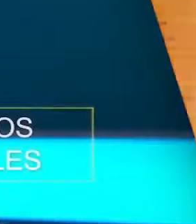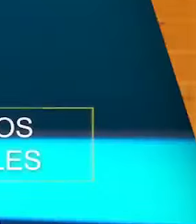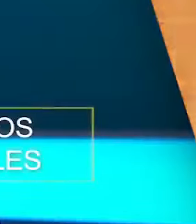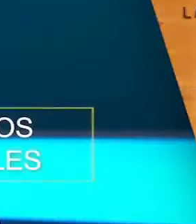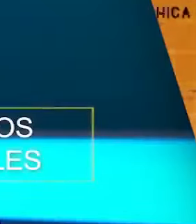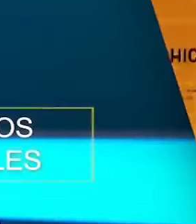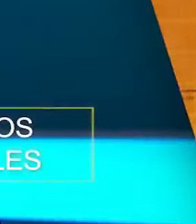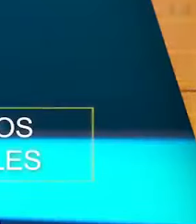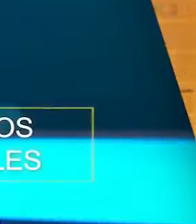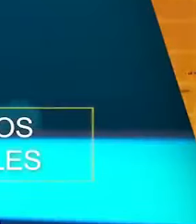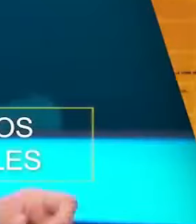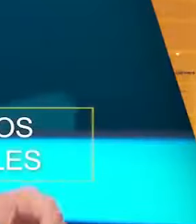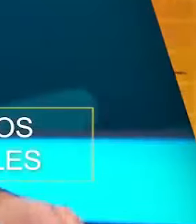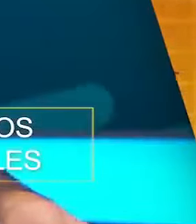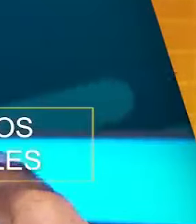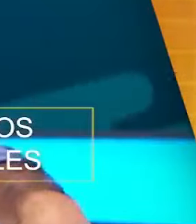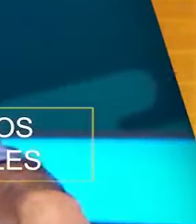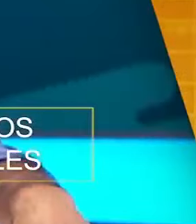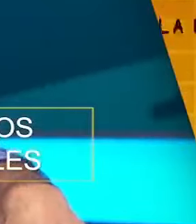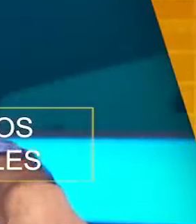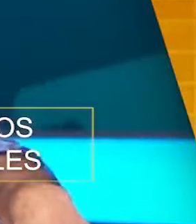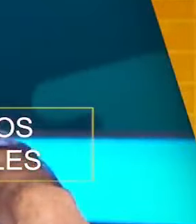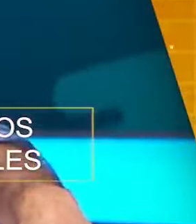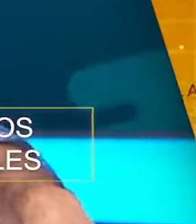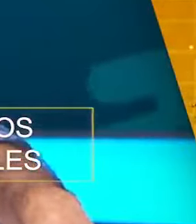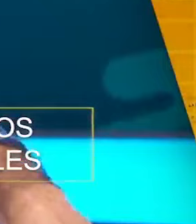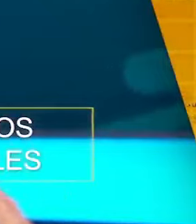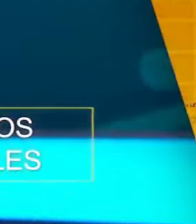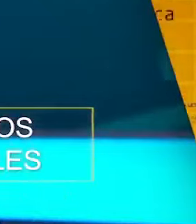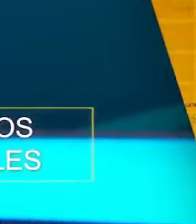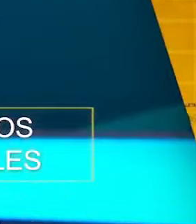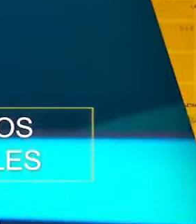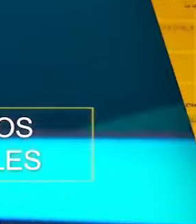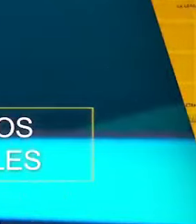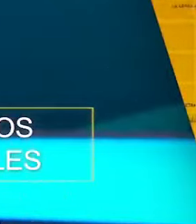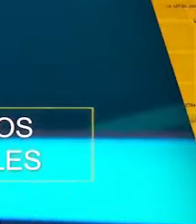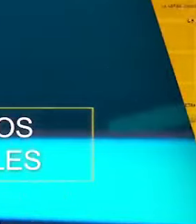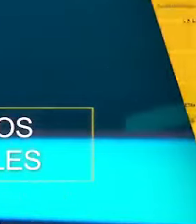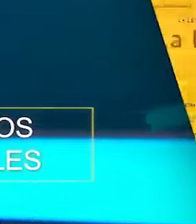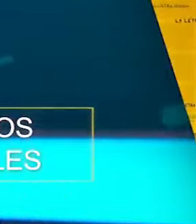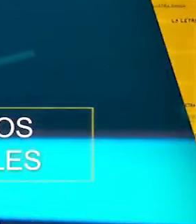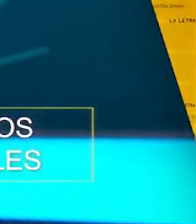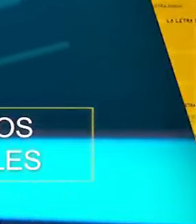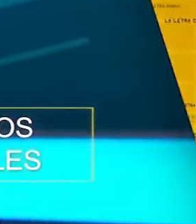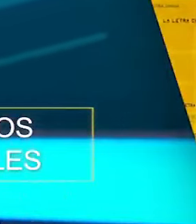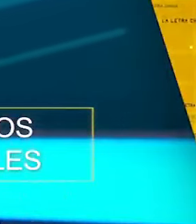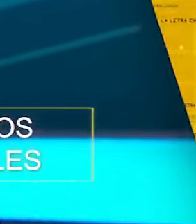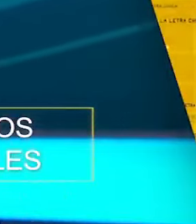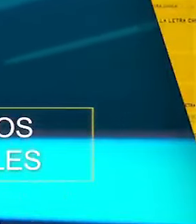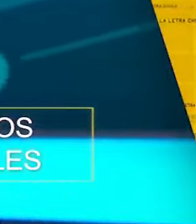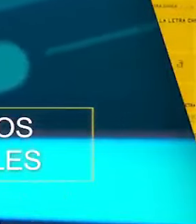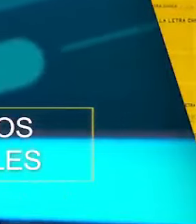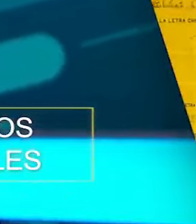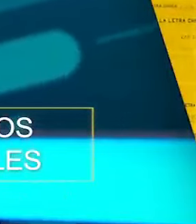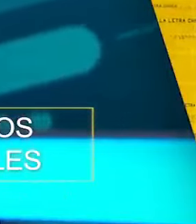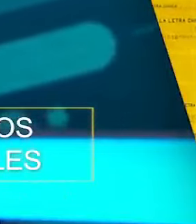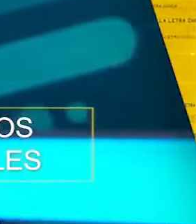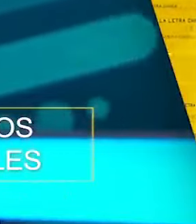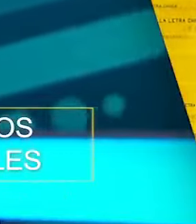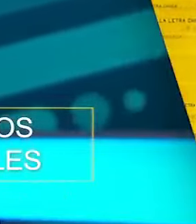el 10 con 1% de los uruguayos unas 360.000 personas están bajo la línea de